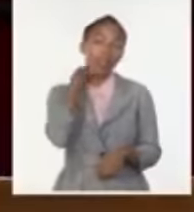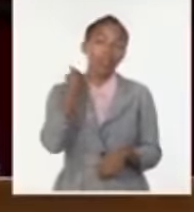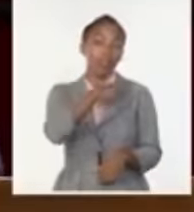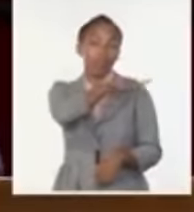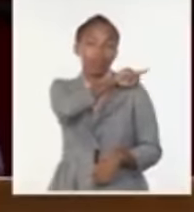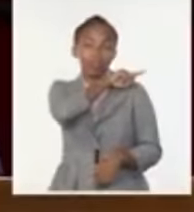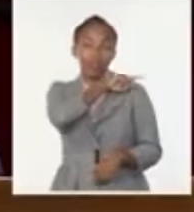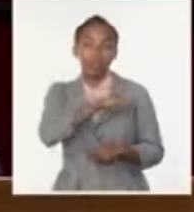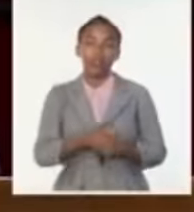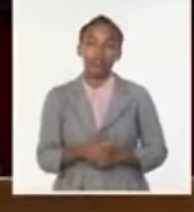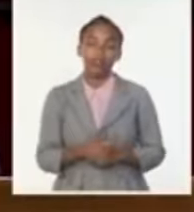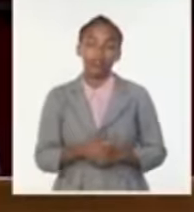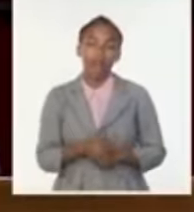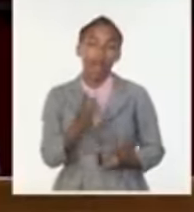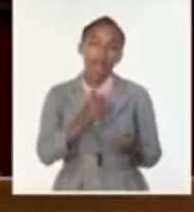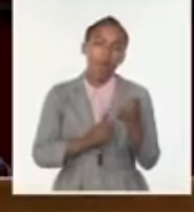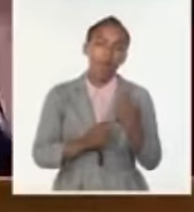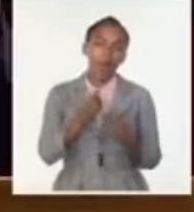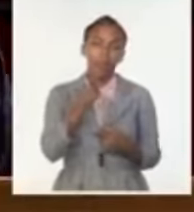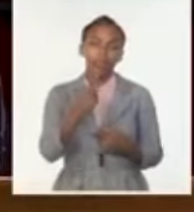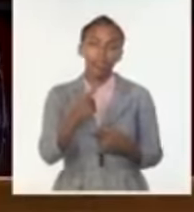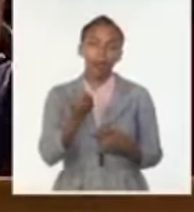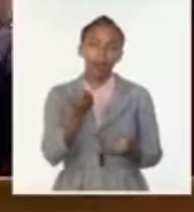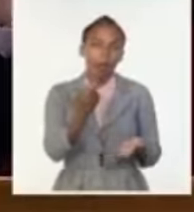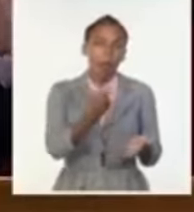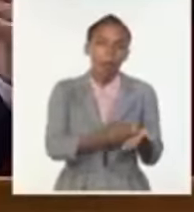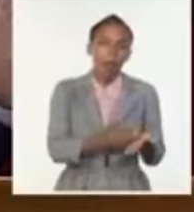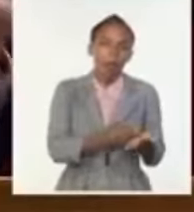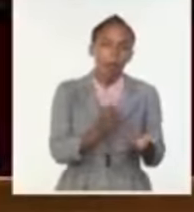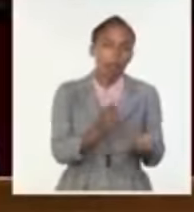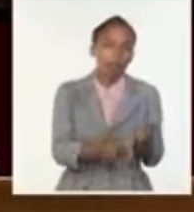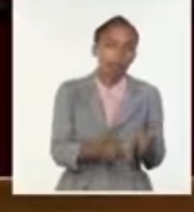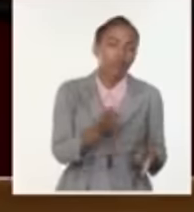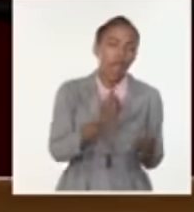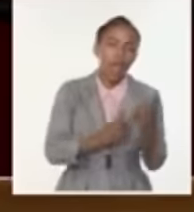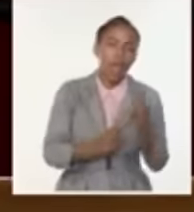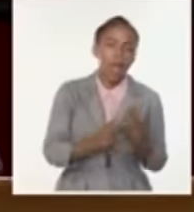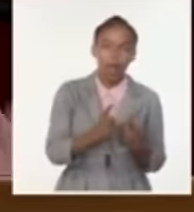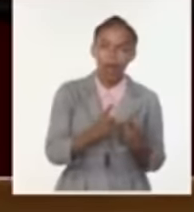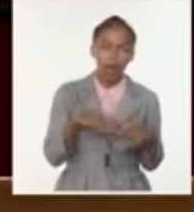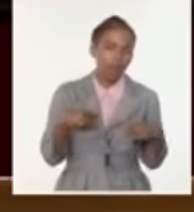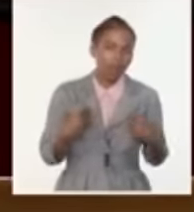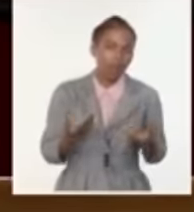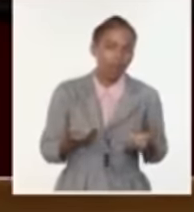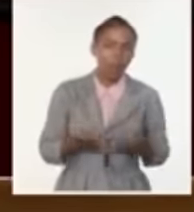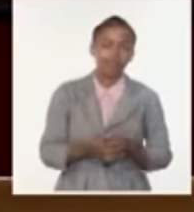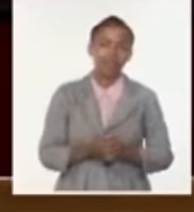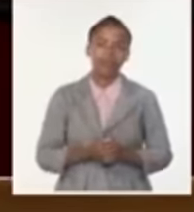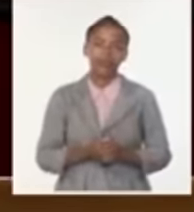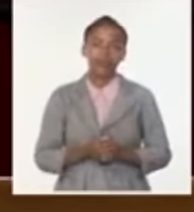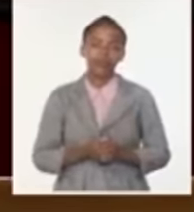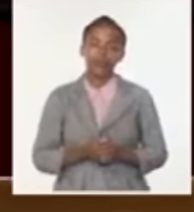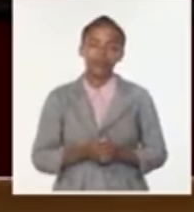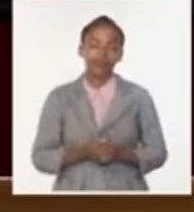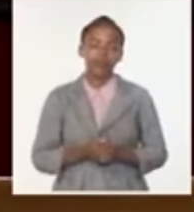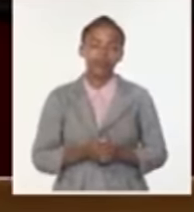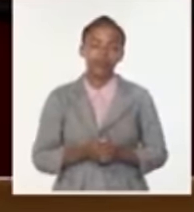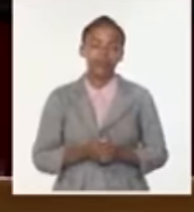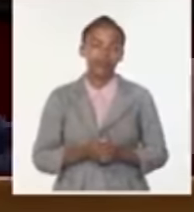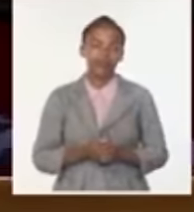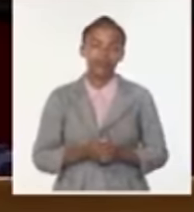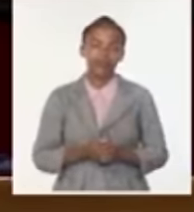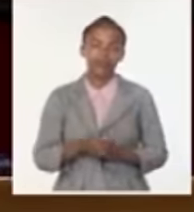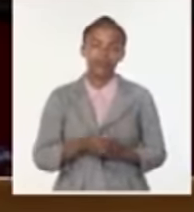donde comprar nada. Entonces cerramos los ojos y lo que me pidan lo pago. Eso no puede seguir siendo así.